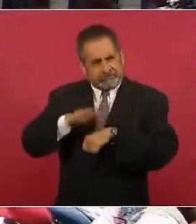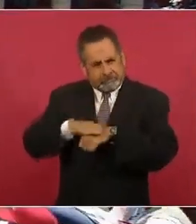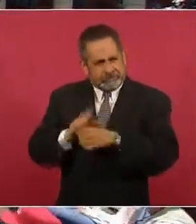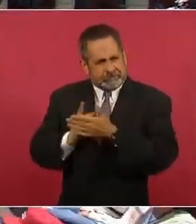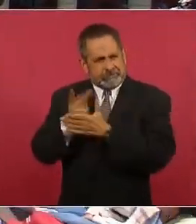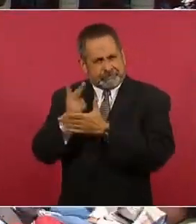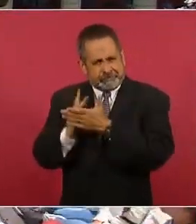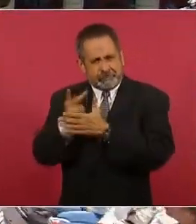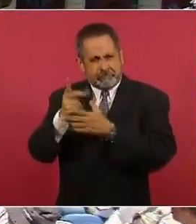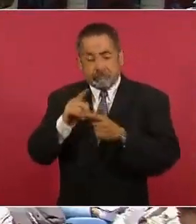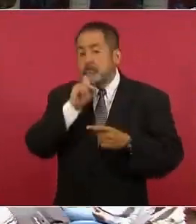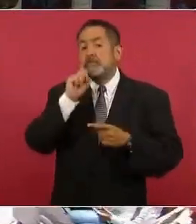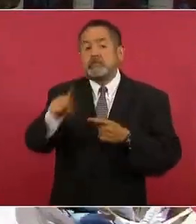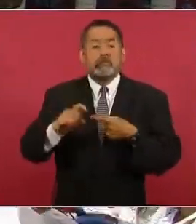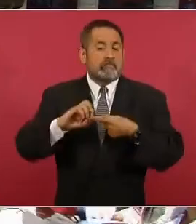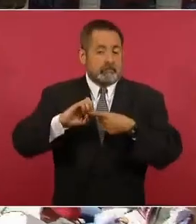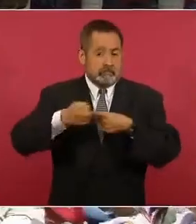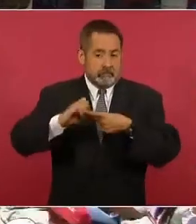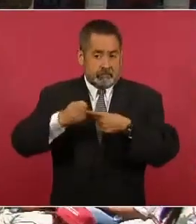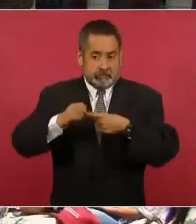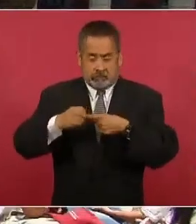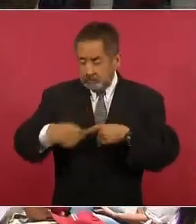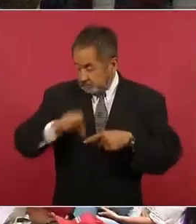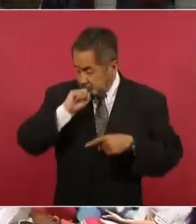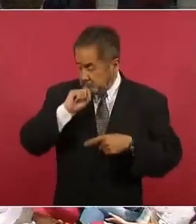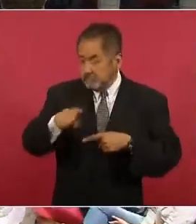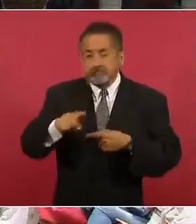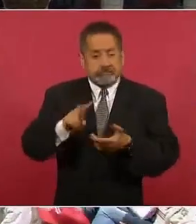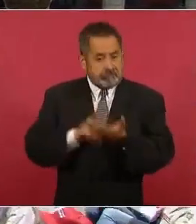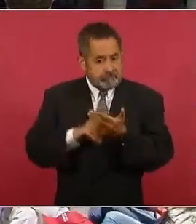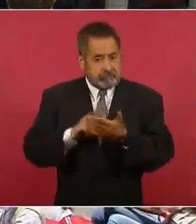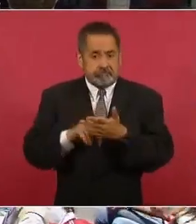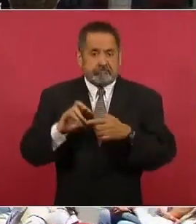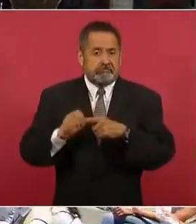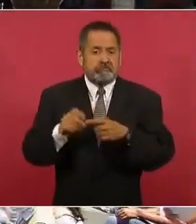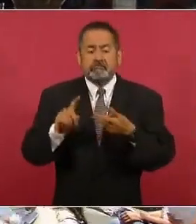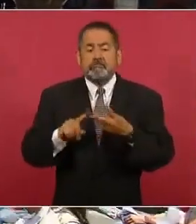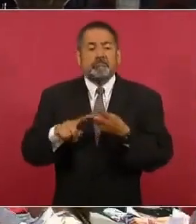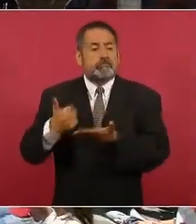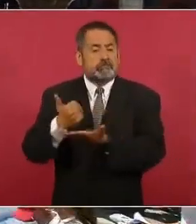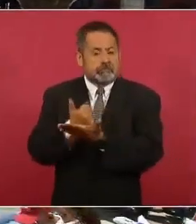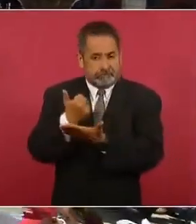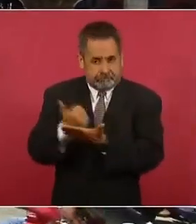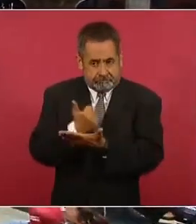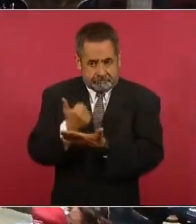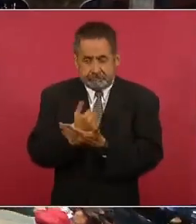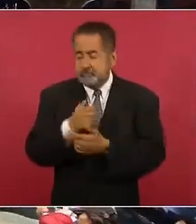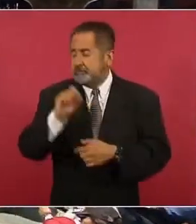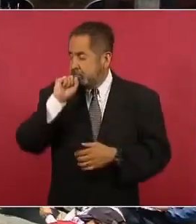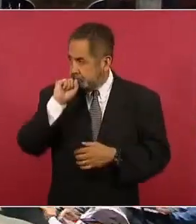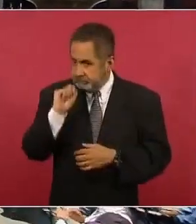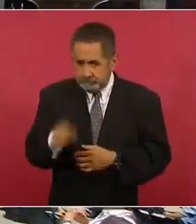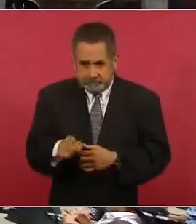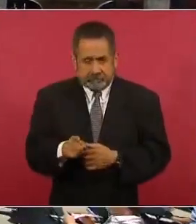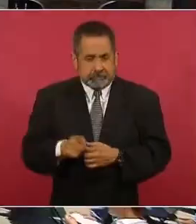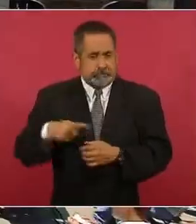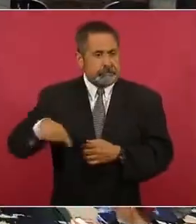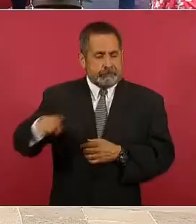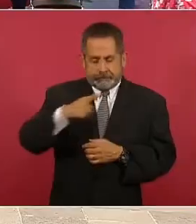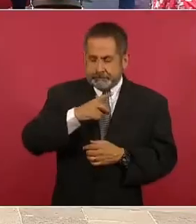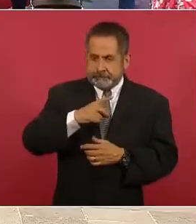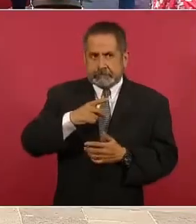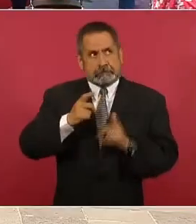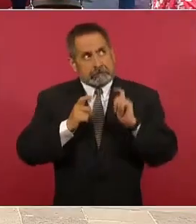Desde luego también el frijol, también arroz, somos